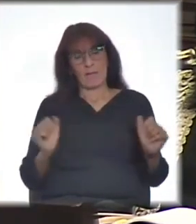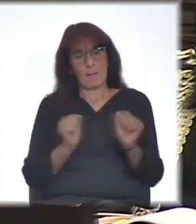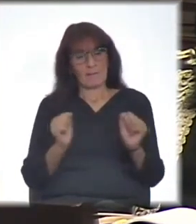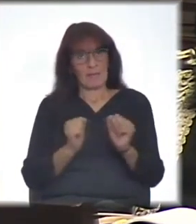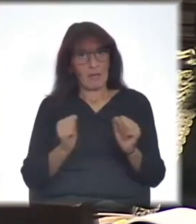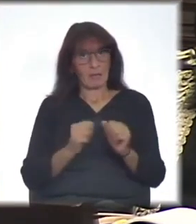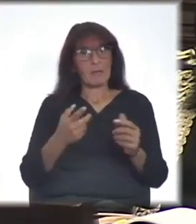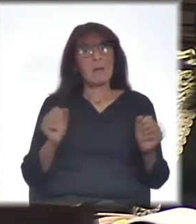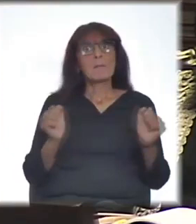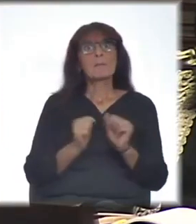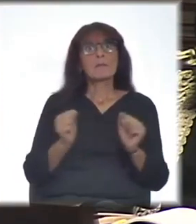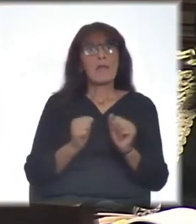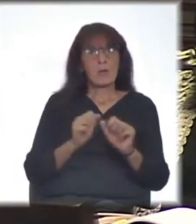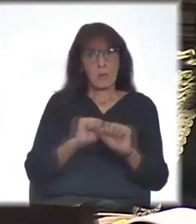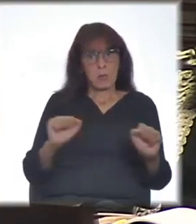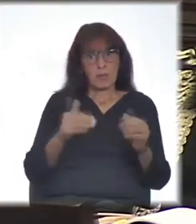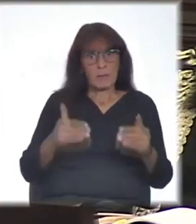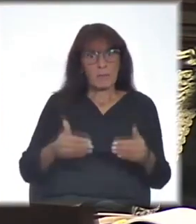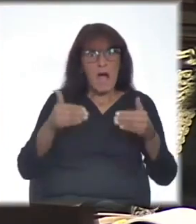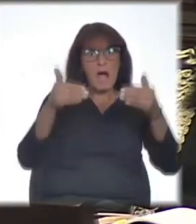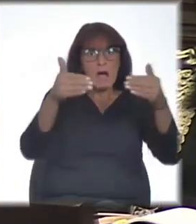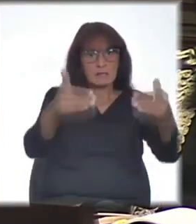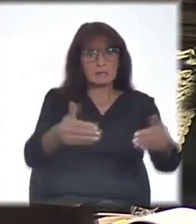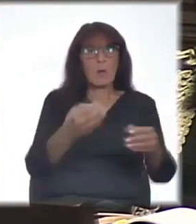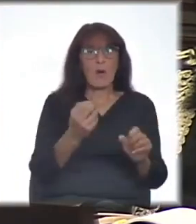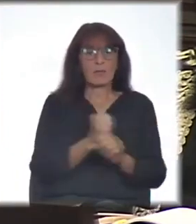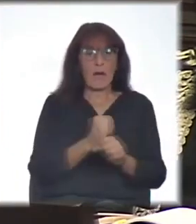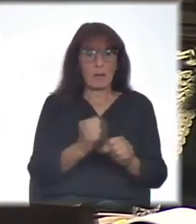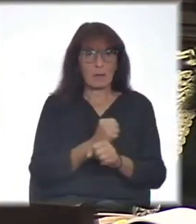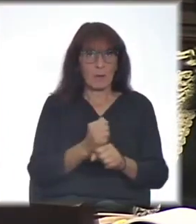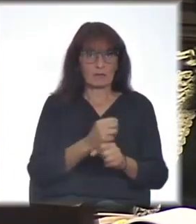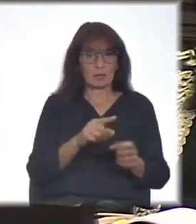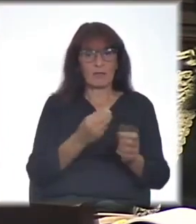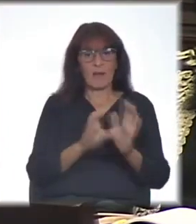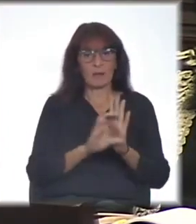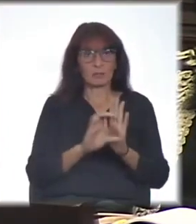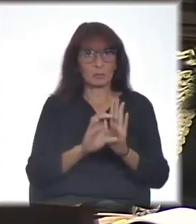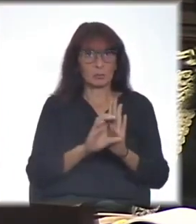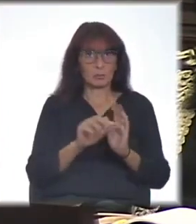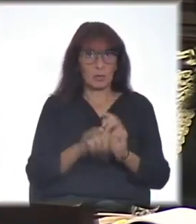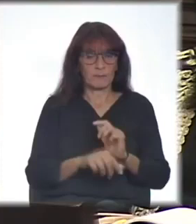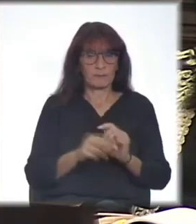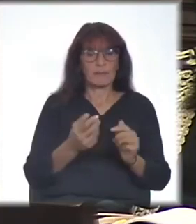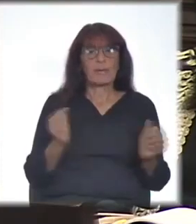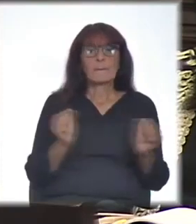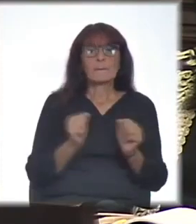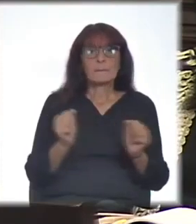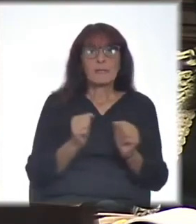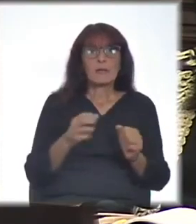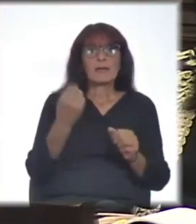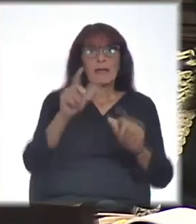a que el período de facto se extendiera indefinidamente con la aprobación de la reforma constitucional. Temor a que la población